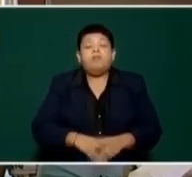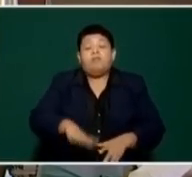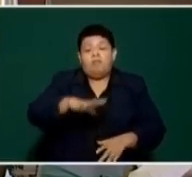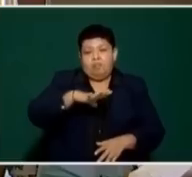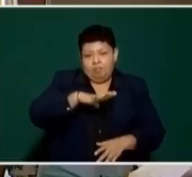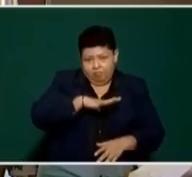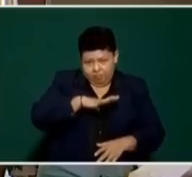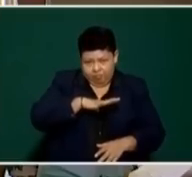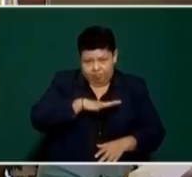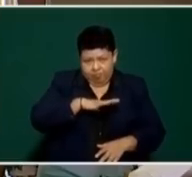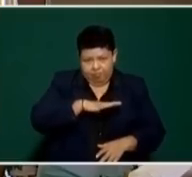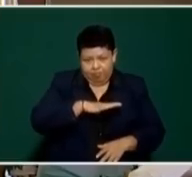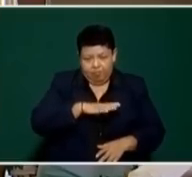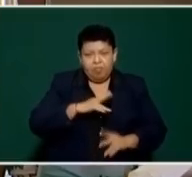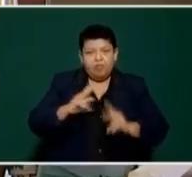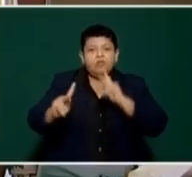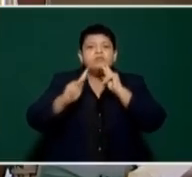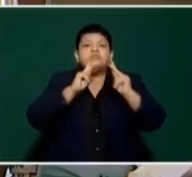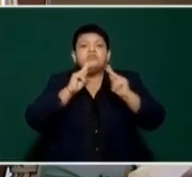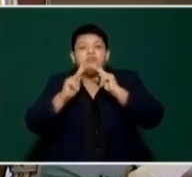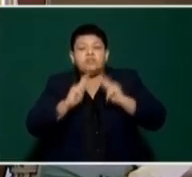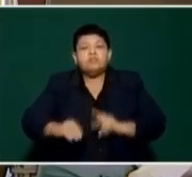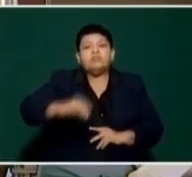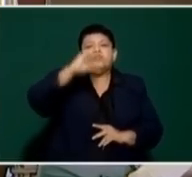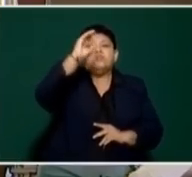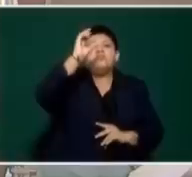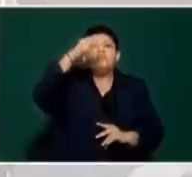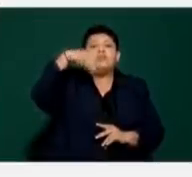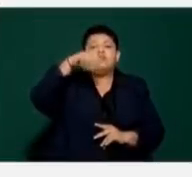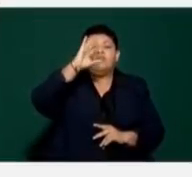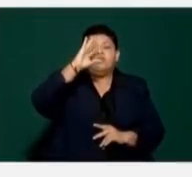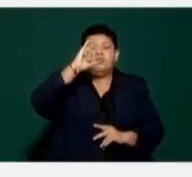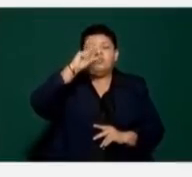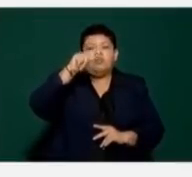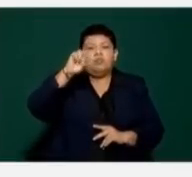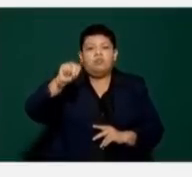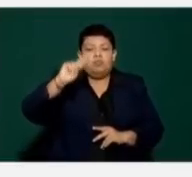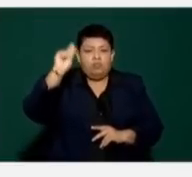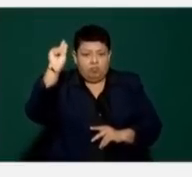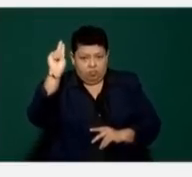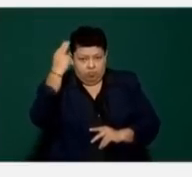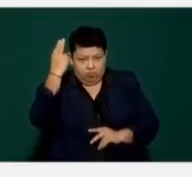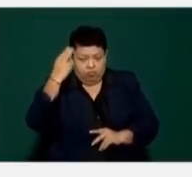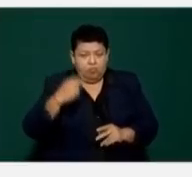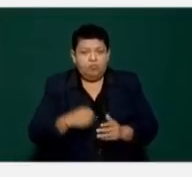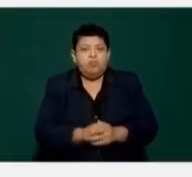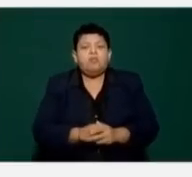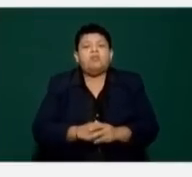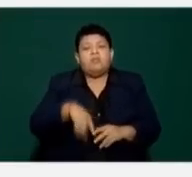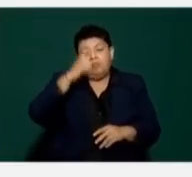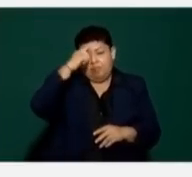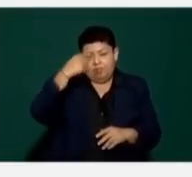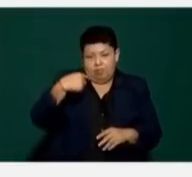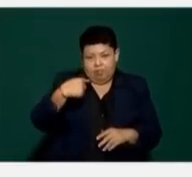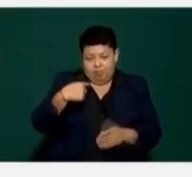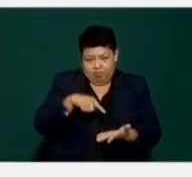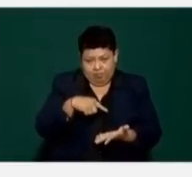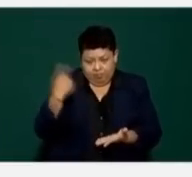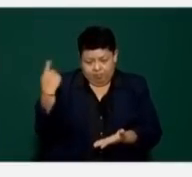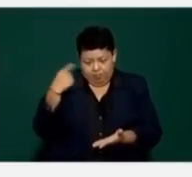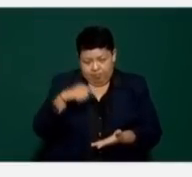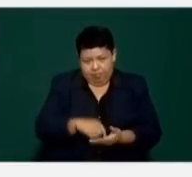Tenemos ya pláticas con CONACYT y CEMAR y las universidades. Ellos son los que van a llevar a